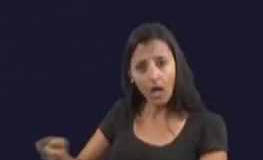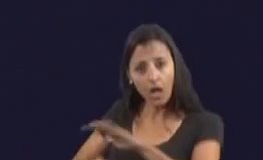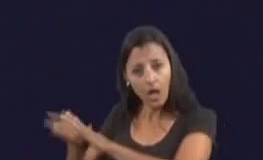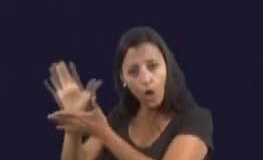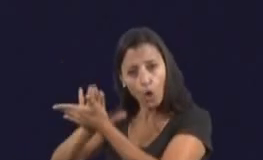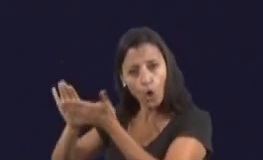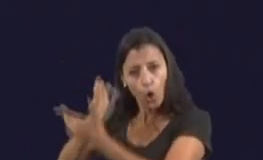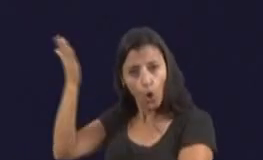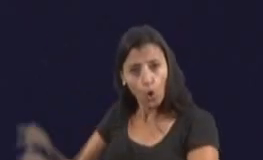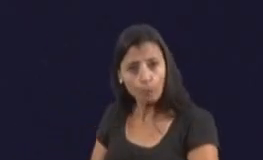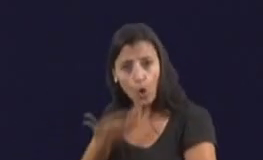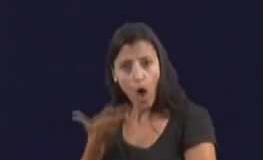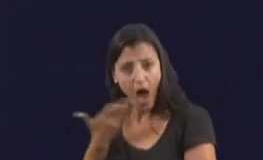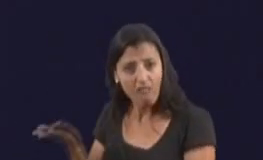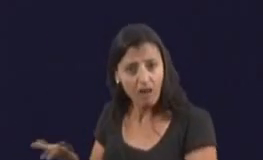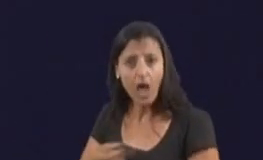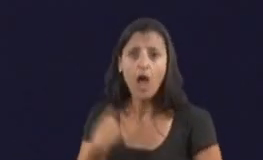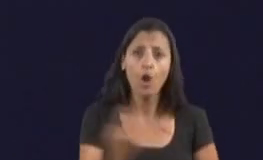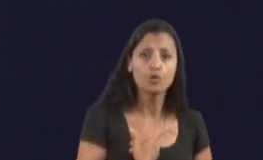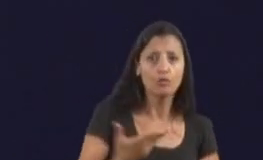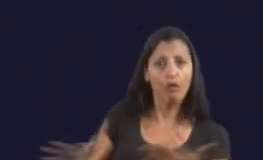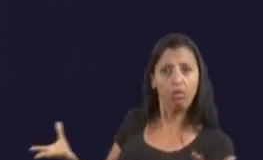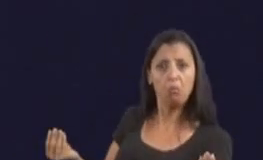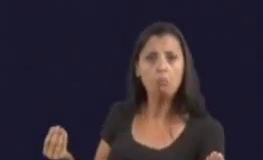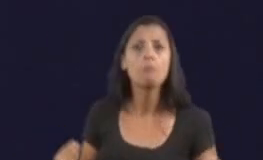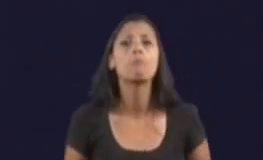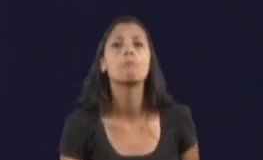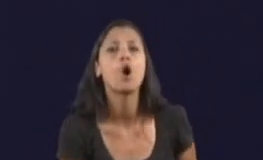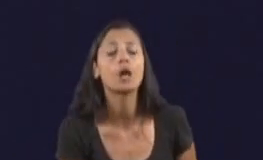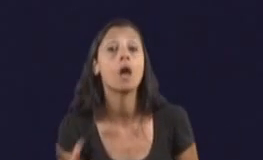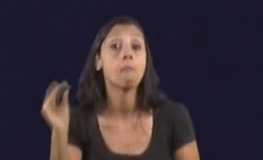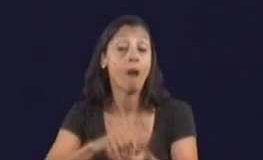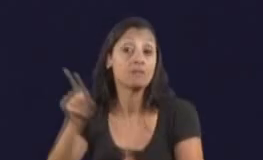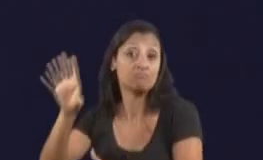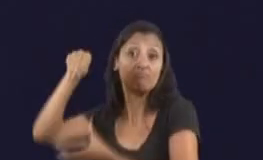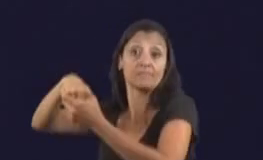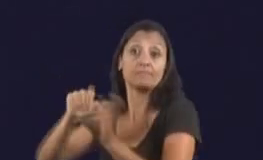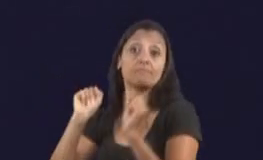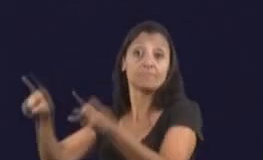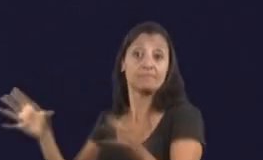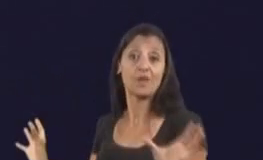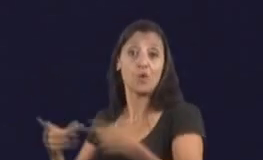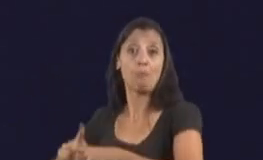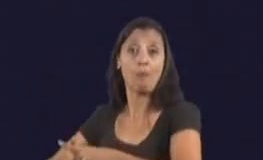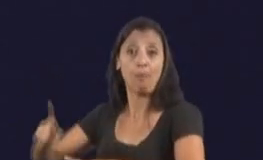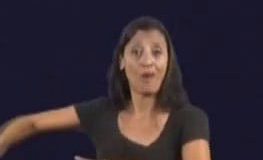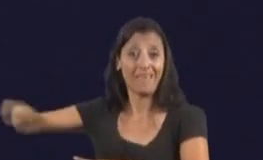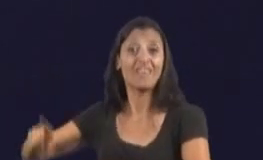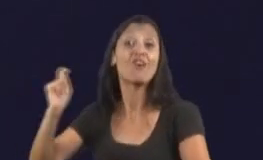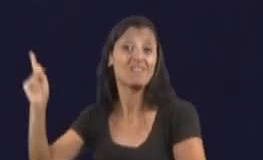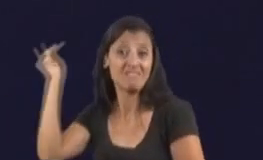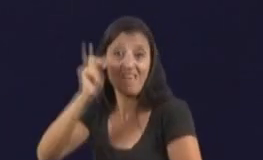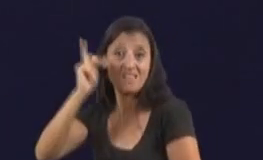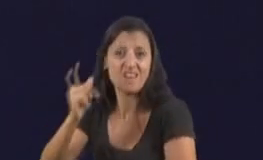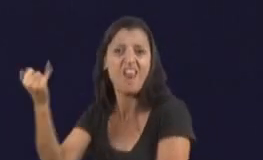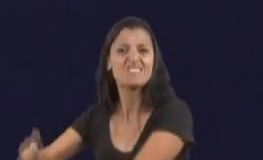quien se presume corrupto hable, cuando además pertenece a su espacio y lleva kirchnerismo, tiene kirchnerismo